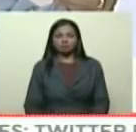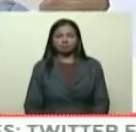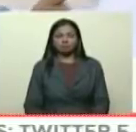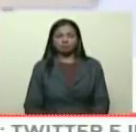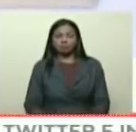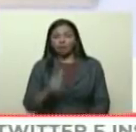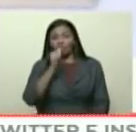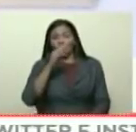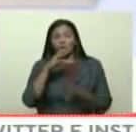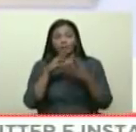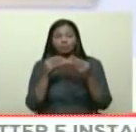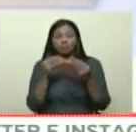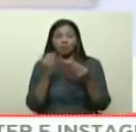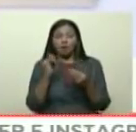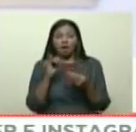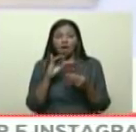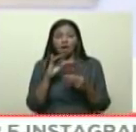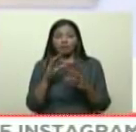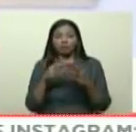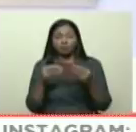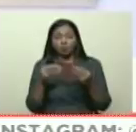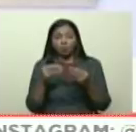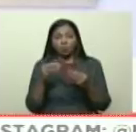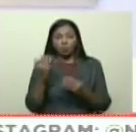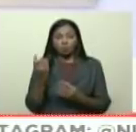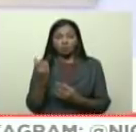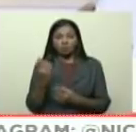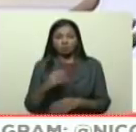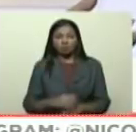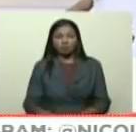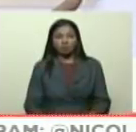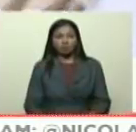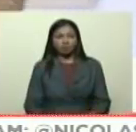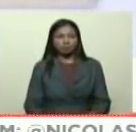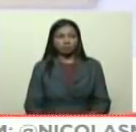Agua estancada, agua empozada, ¿cuál es su destino?